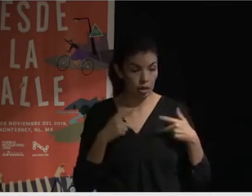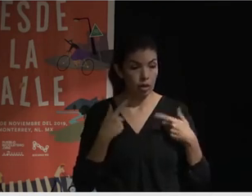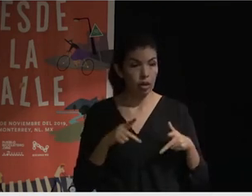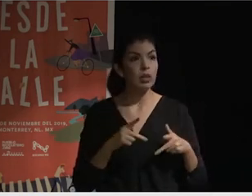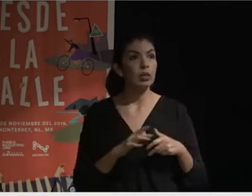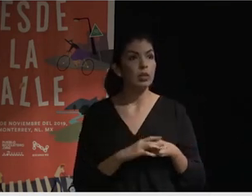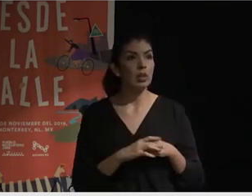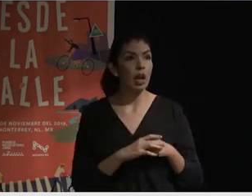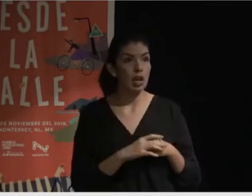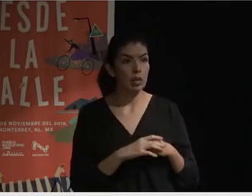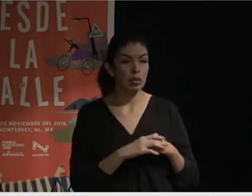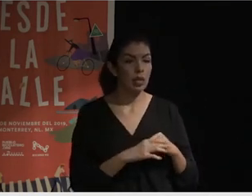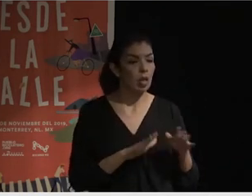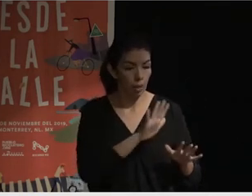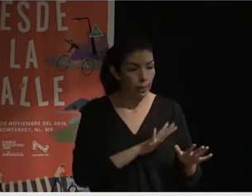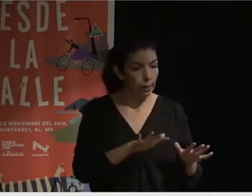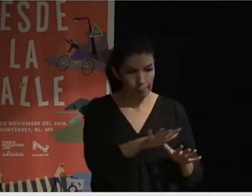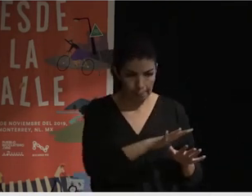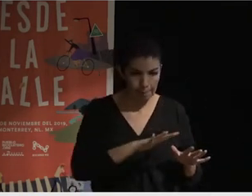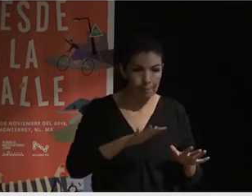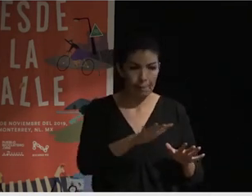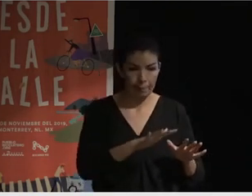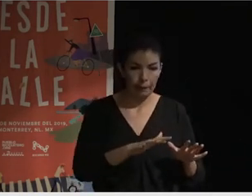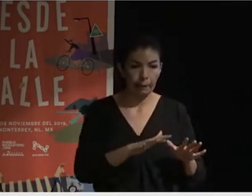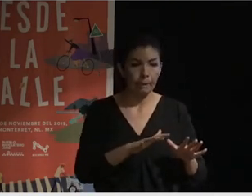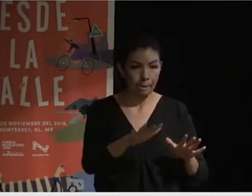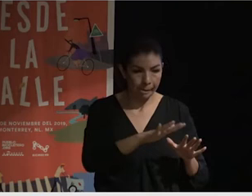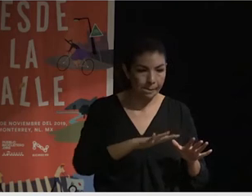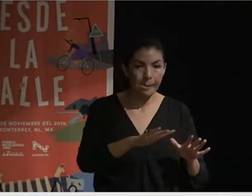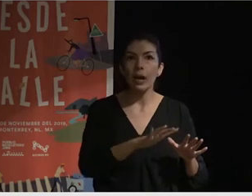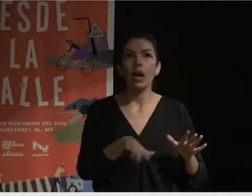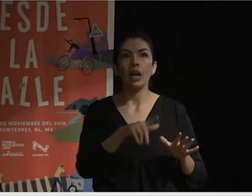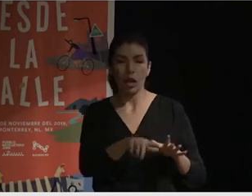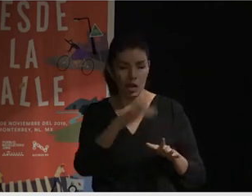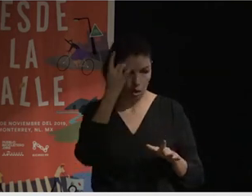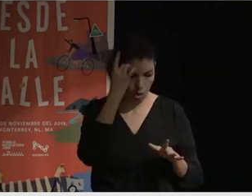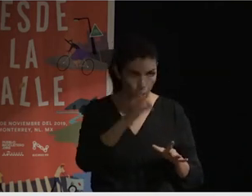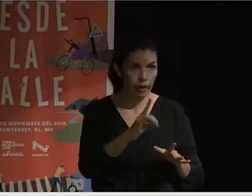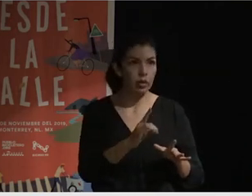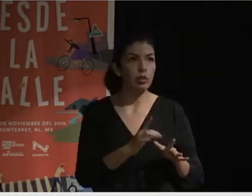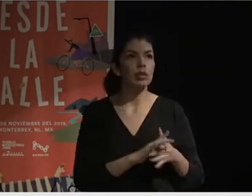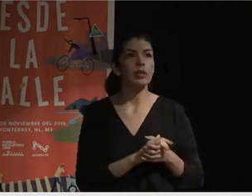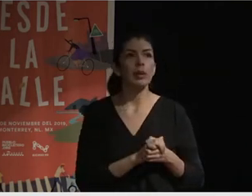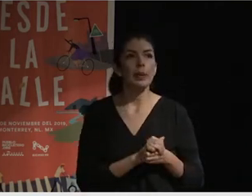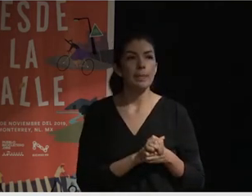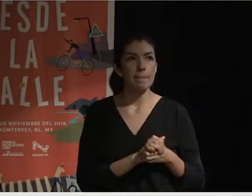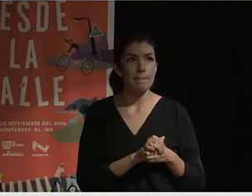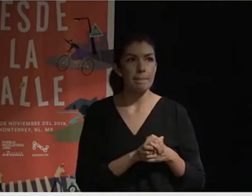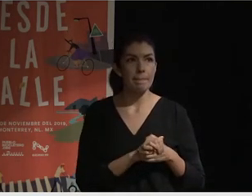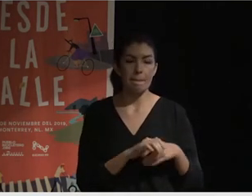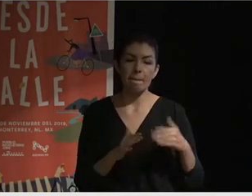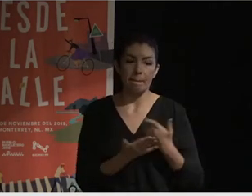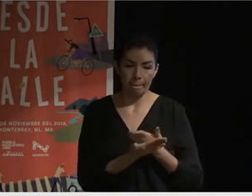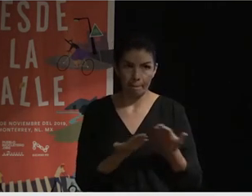viendo por dónde le entraban a ir conquistando las tierras. Se les acabó Estados Unidos, llegaron hasta la costa oeste y entonces